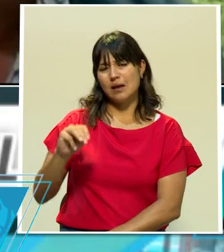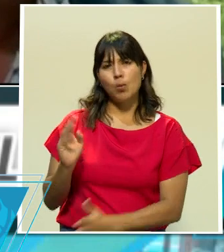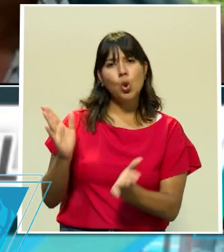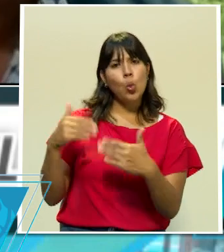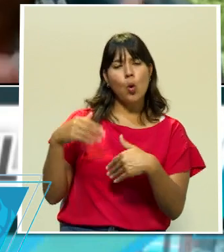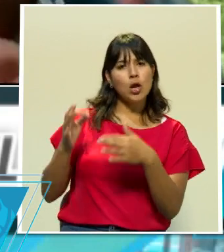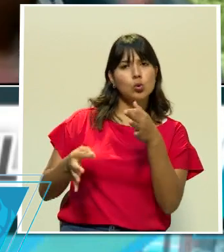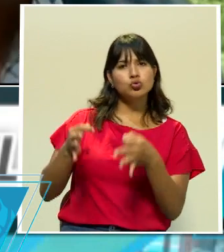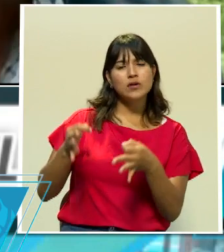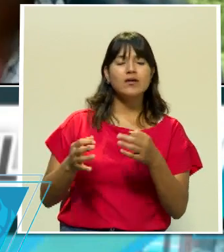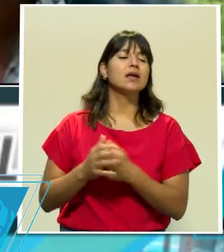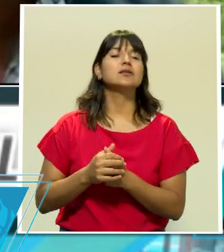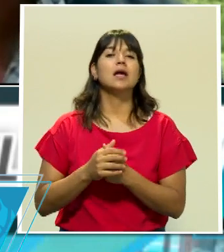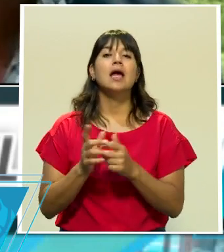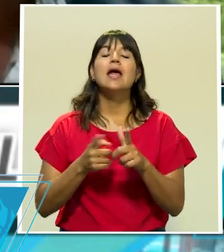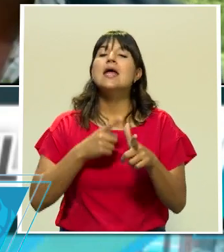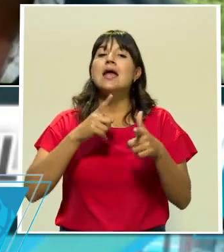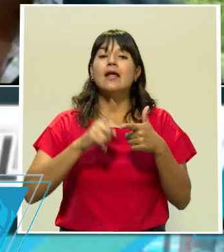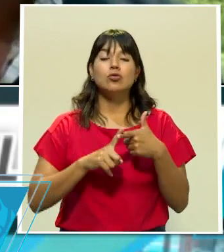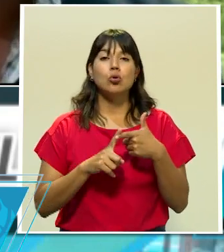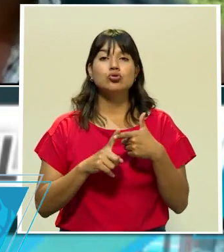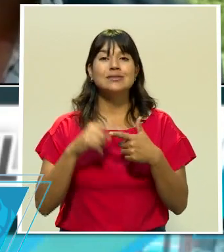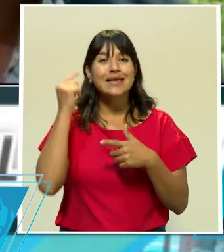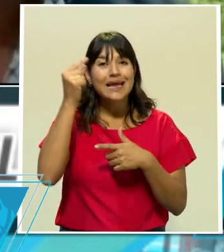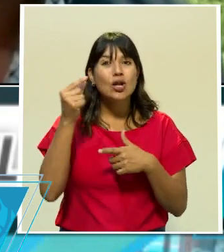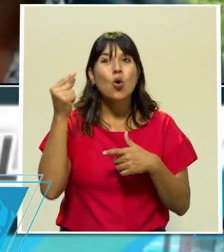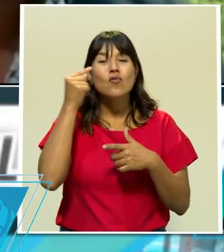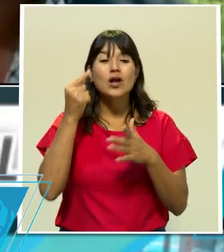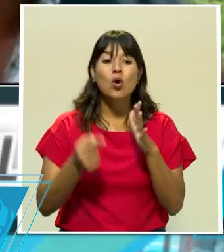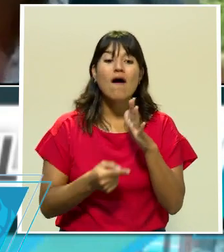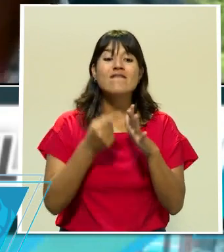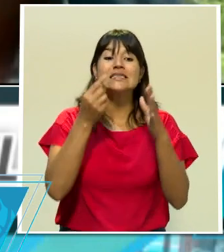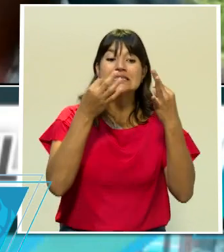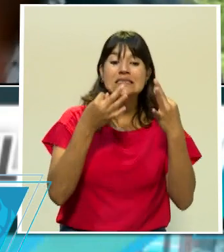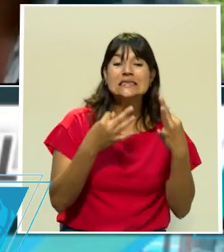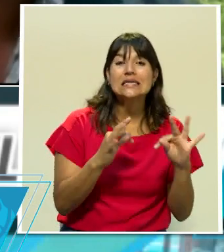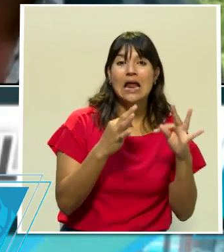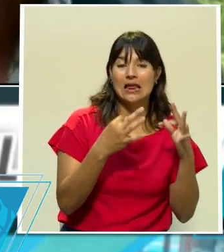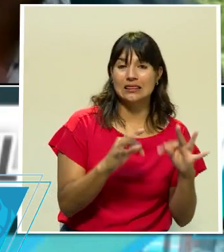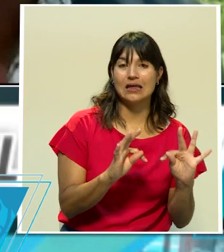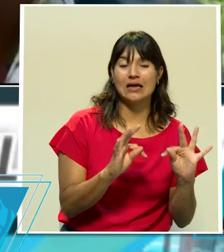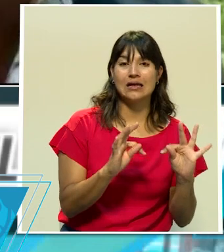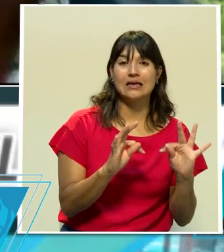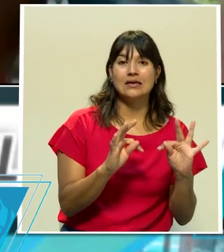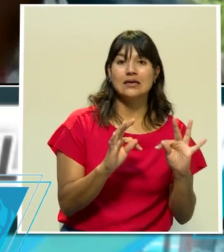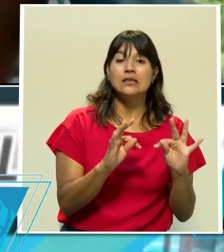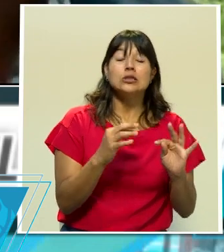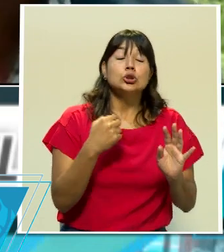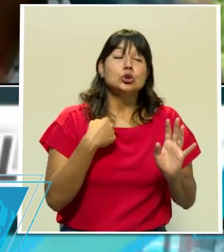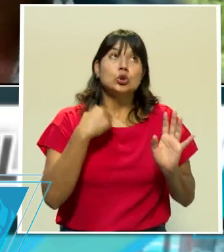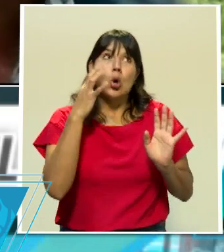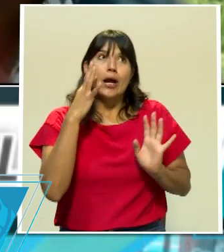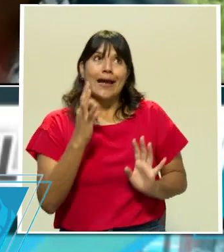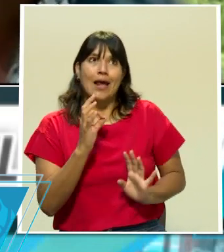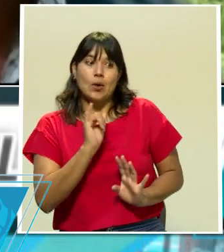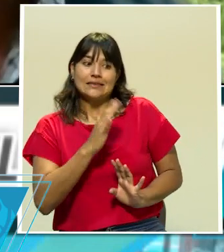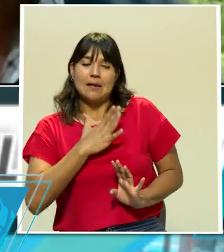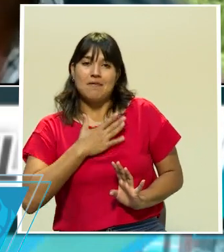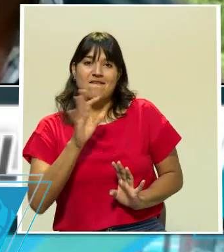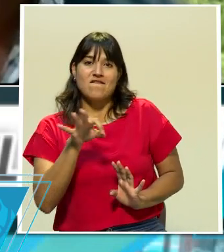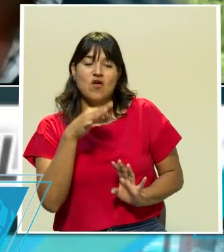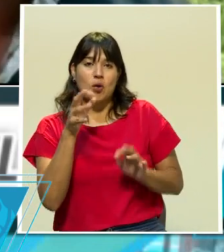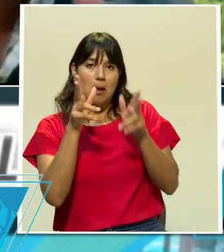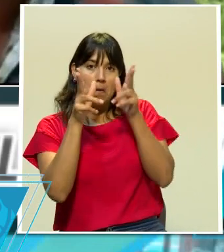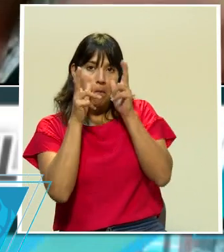en la conflictividad social, el gobierno trata de, me imagino, y esa es la lógica que estoy interpretando,